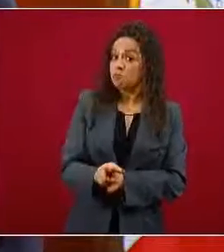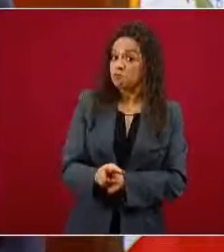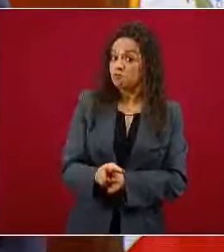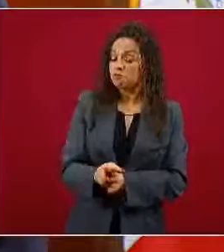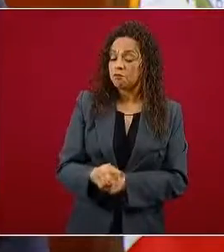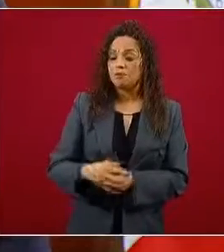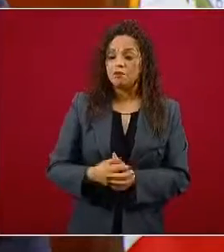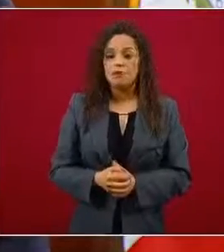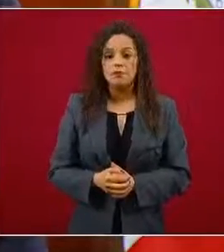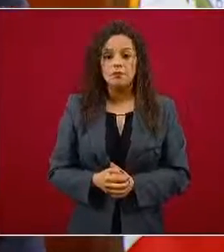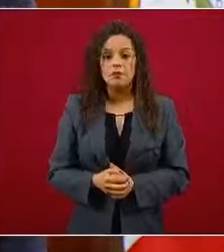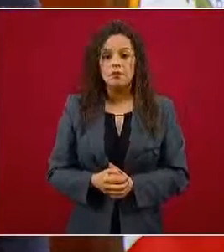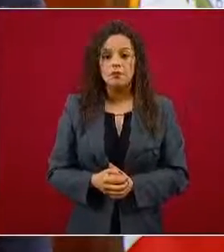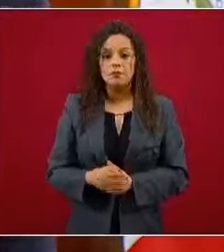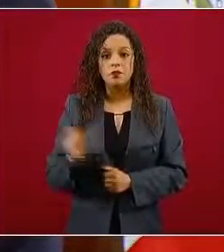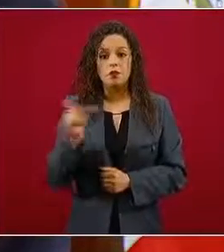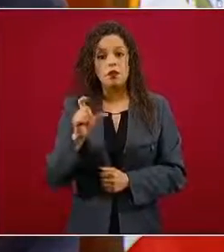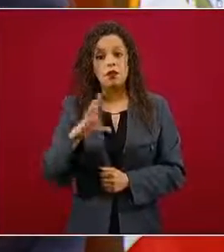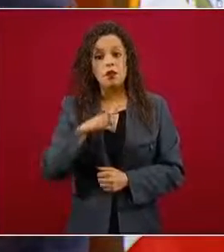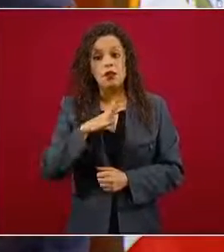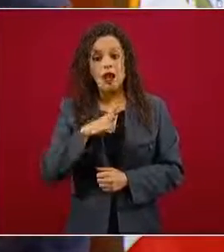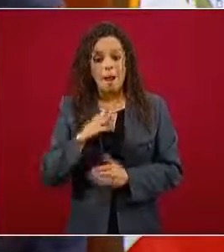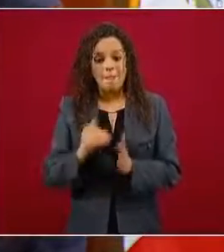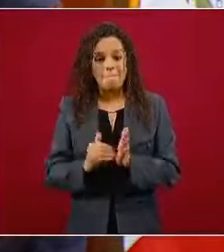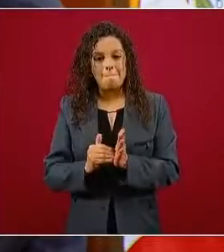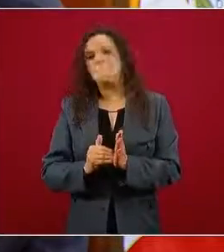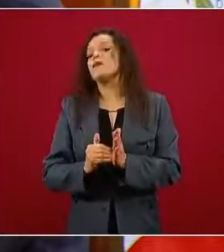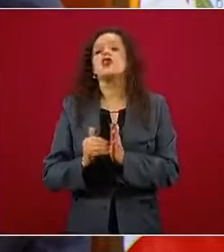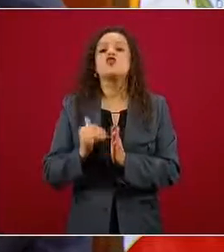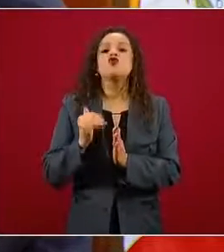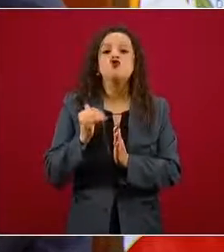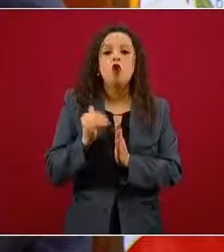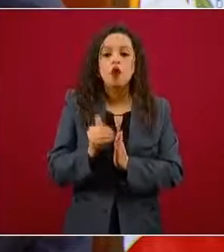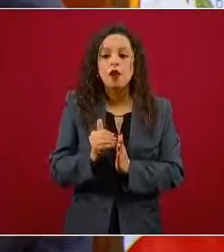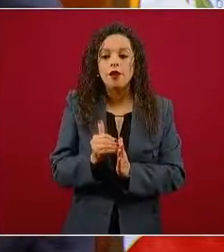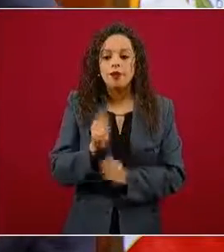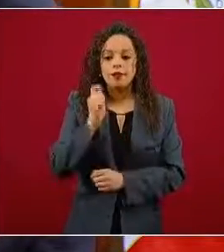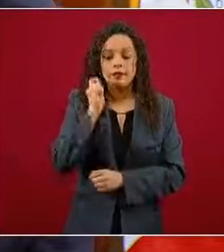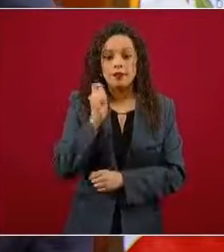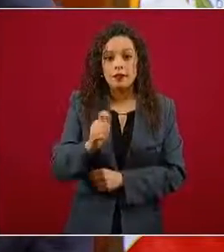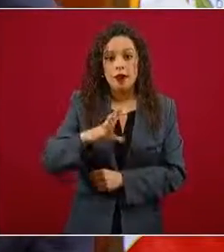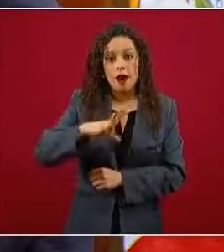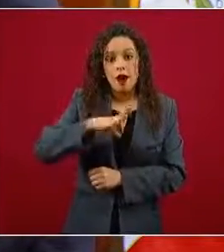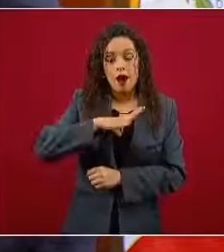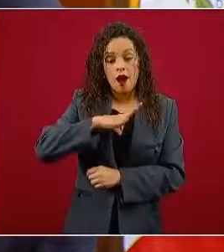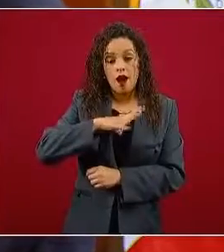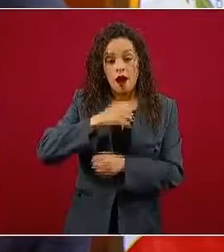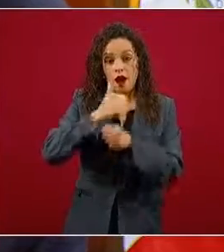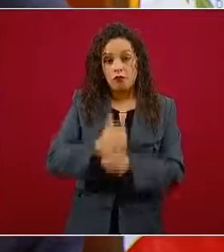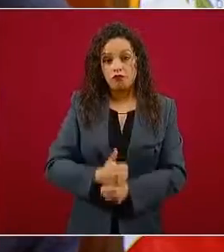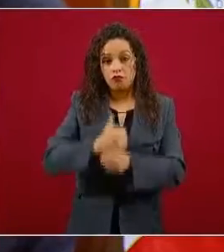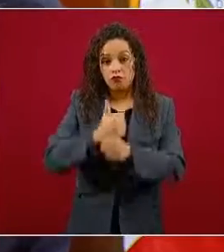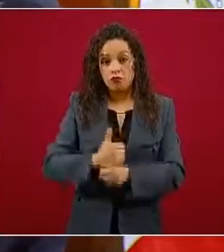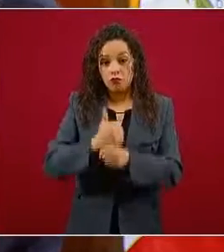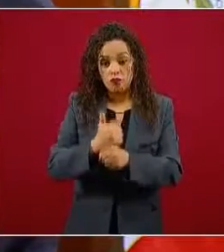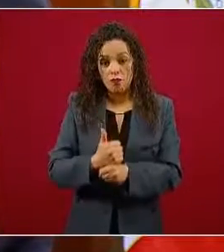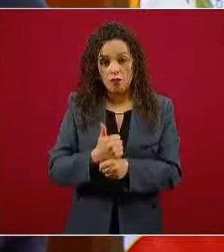cuando los millones de parias que hoy vegetan en el hambre y la